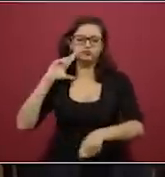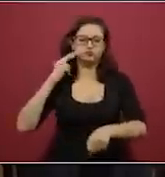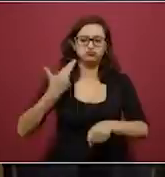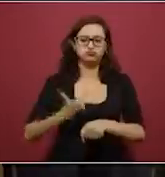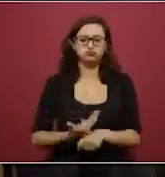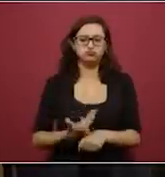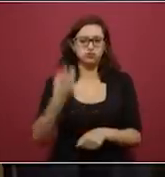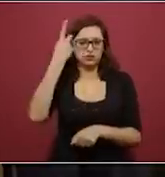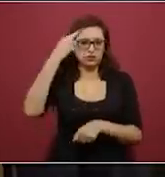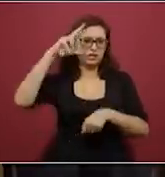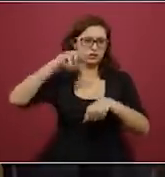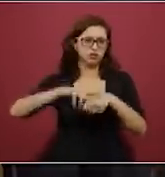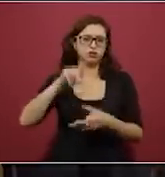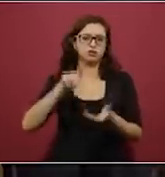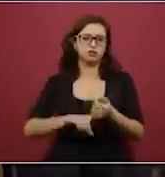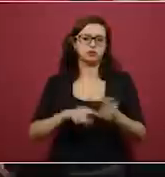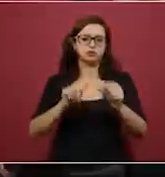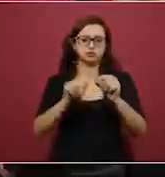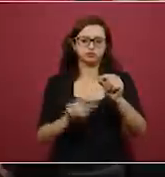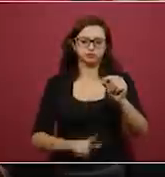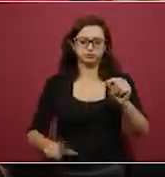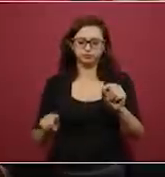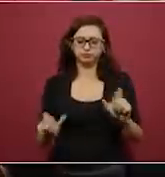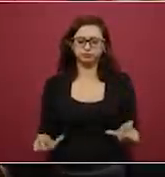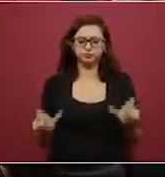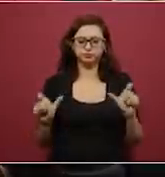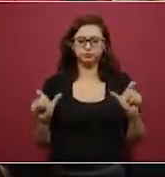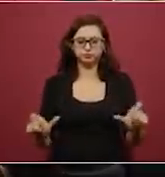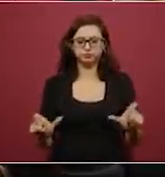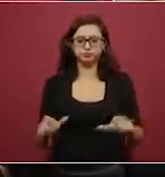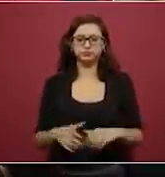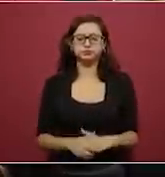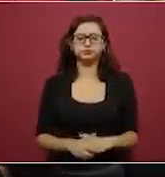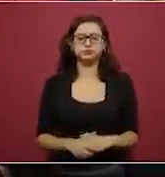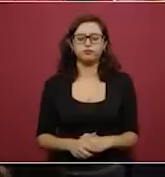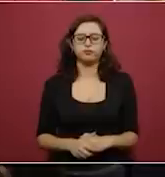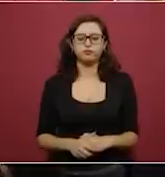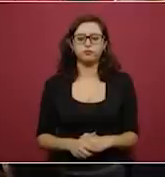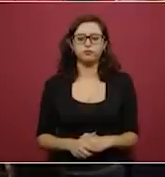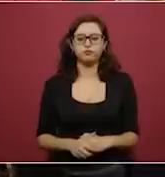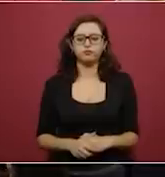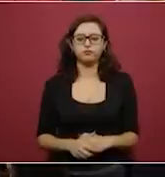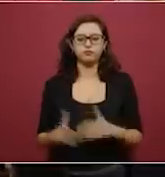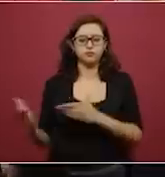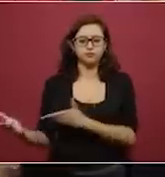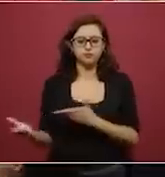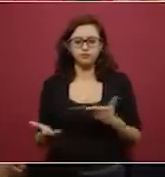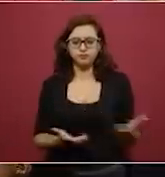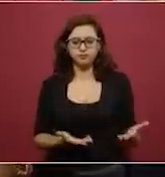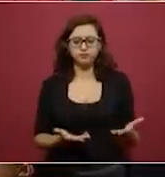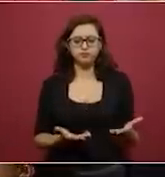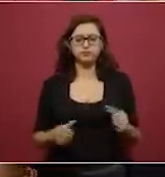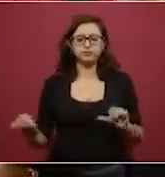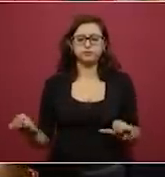fundamentales para la guardia nacional dejó en primer lugar en el uso